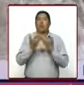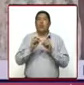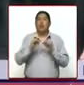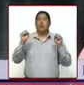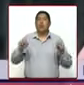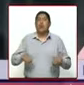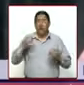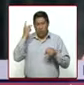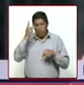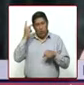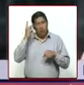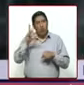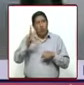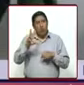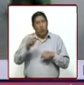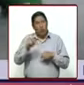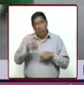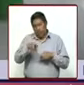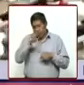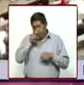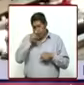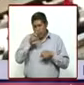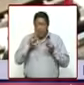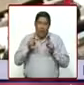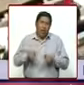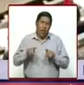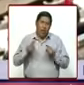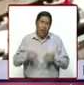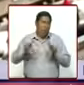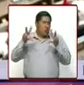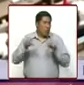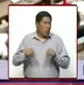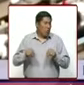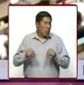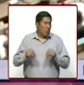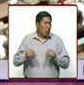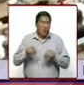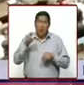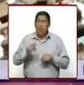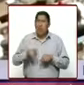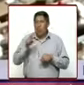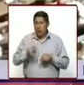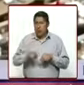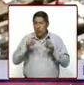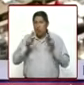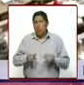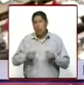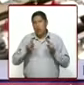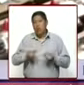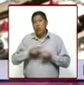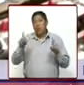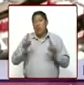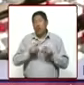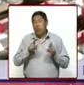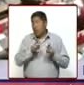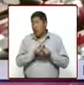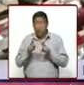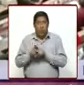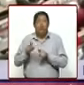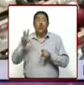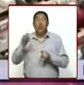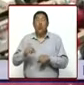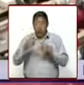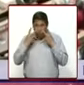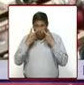sistema político no está tomando en cuenta a la gente, no está tomando en cuenta las necesidades de la gente, pero además no están